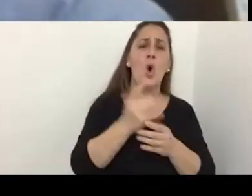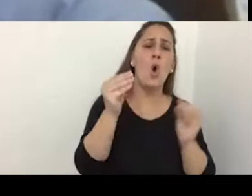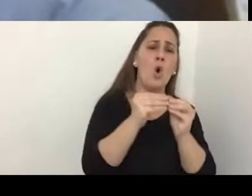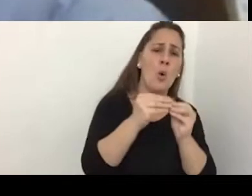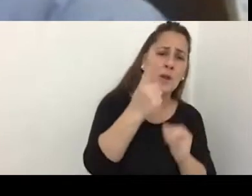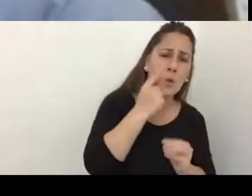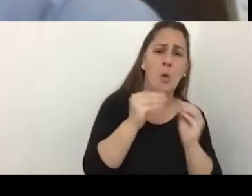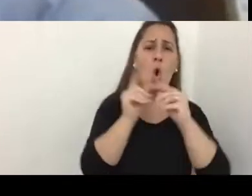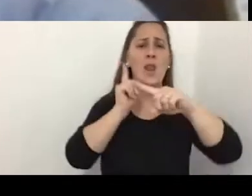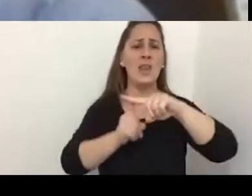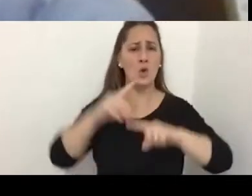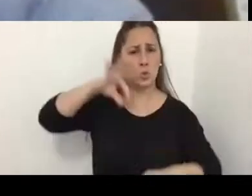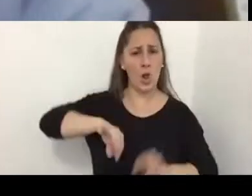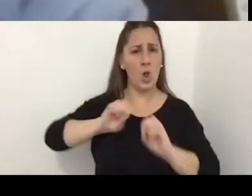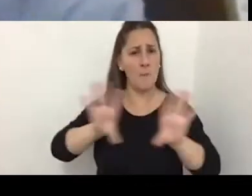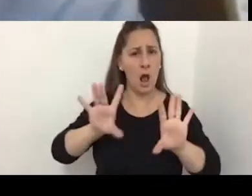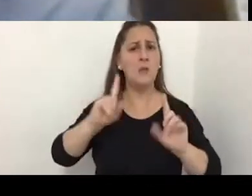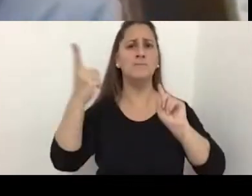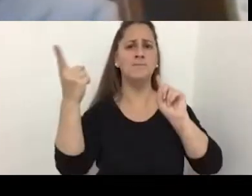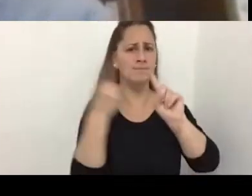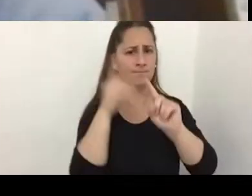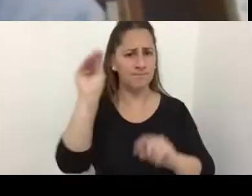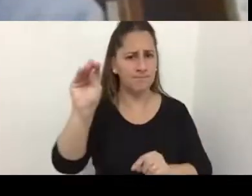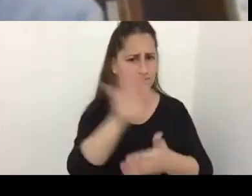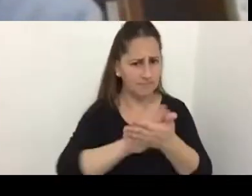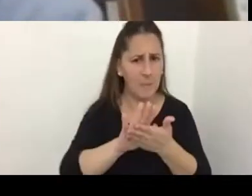liquidaron mal el sueldo, lo trataron mal,